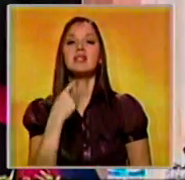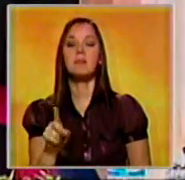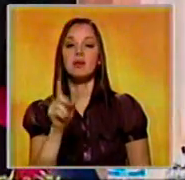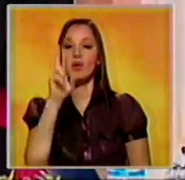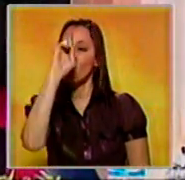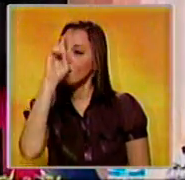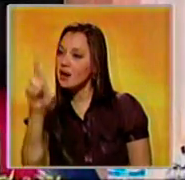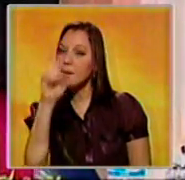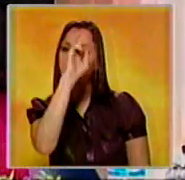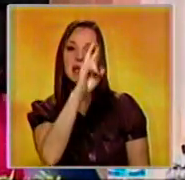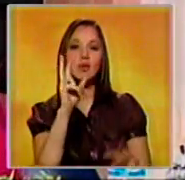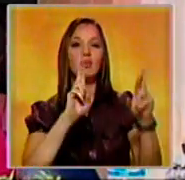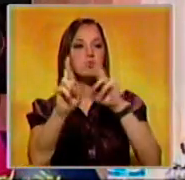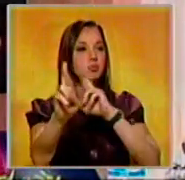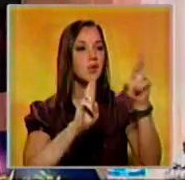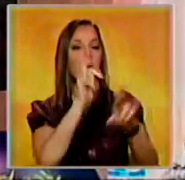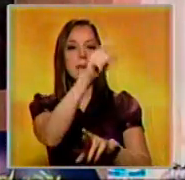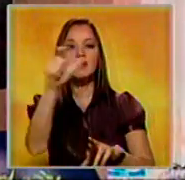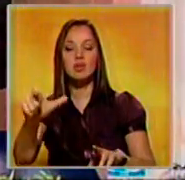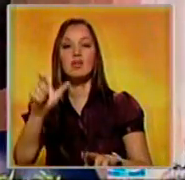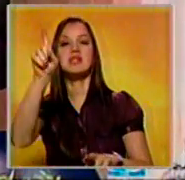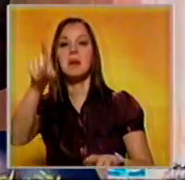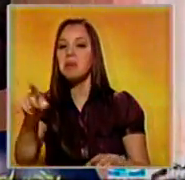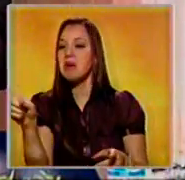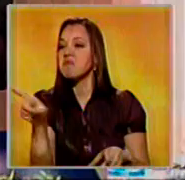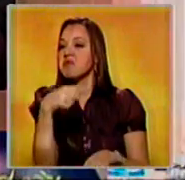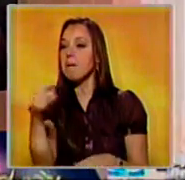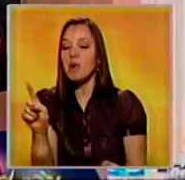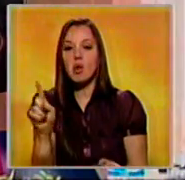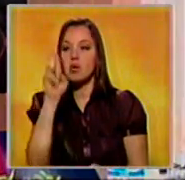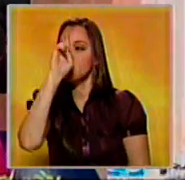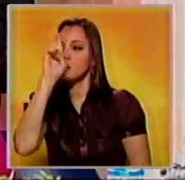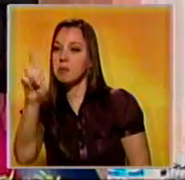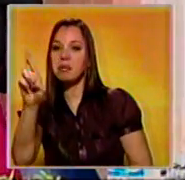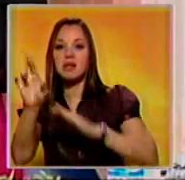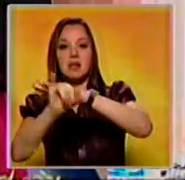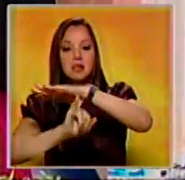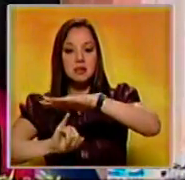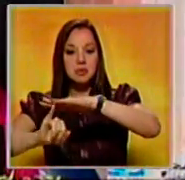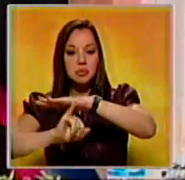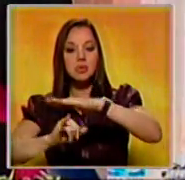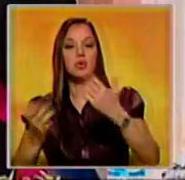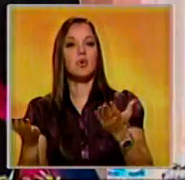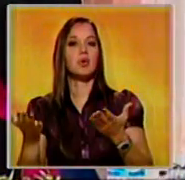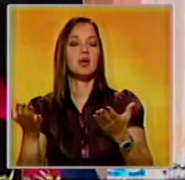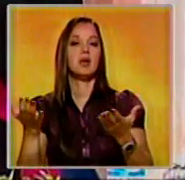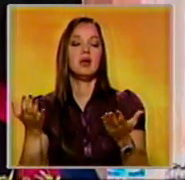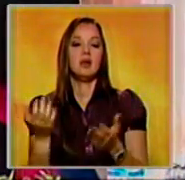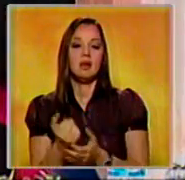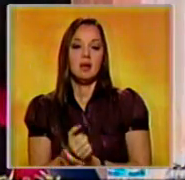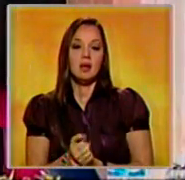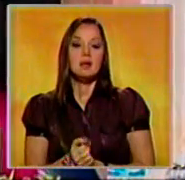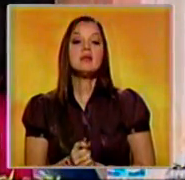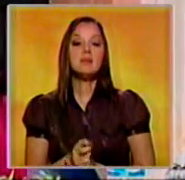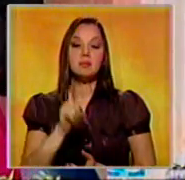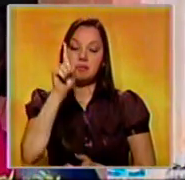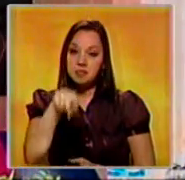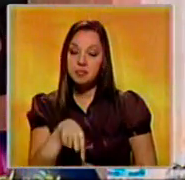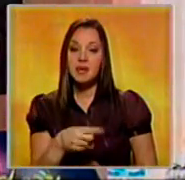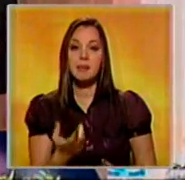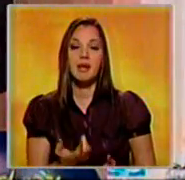instituciones, pero también a los principios de legalidad, legitimidad y